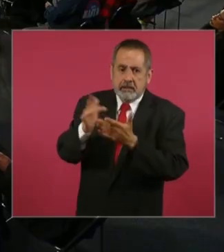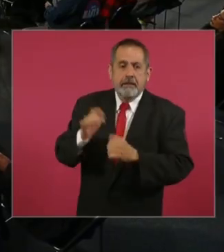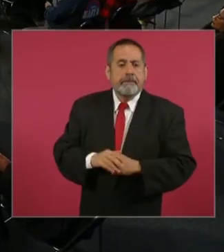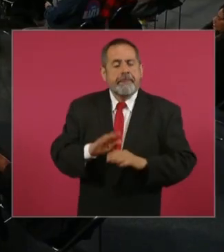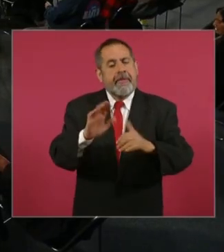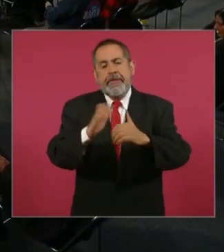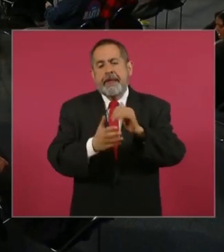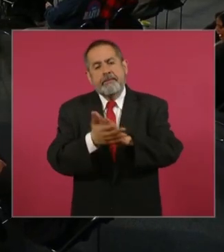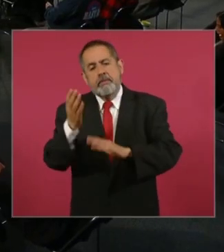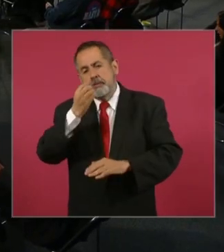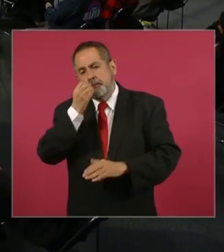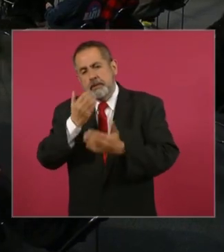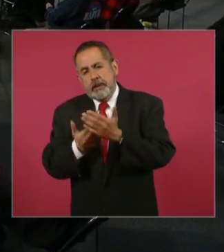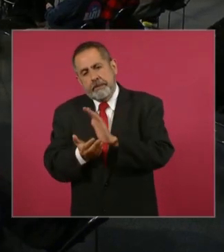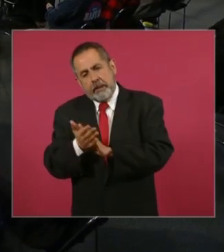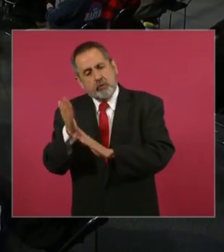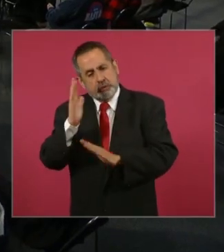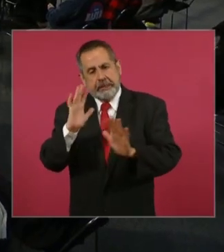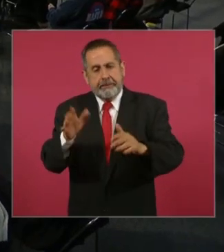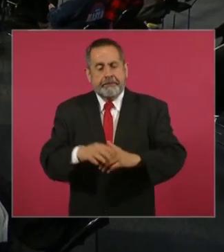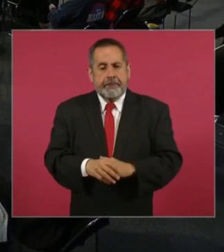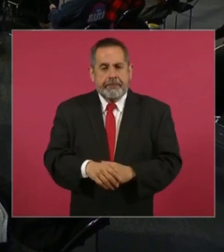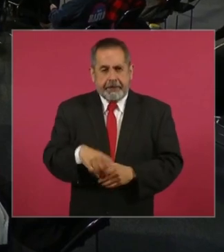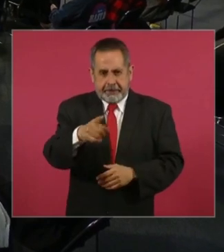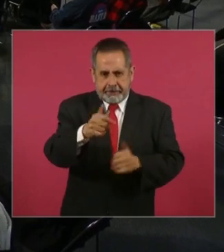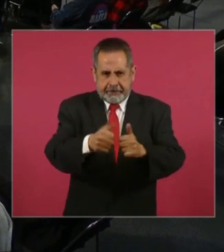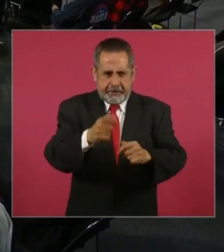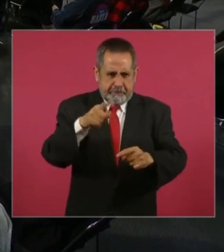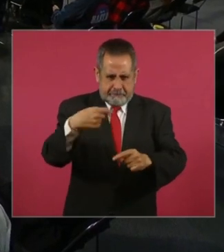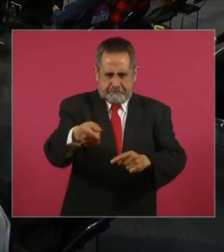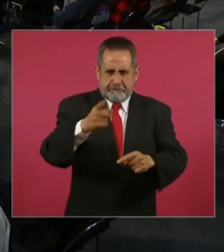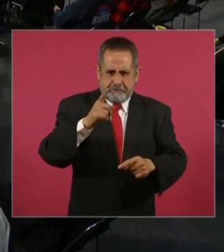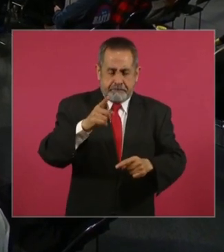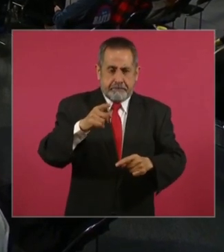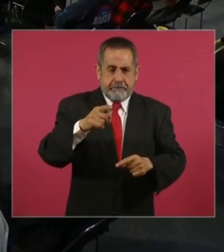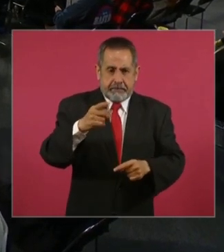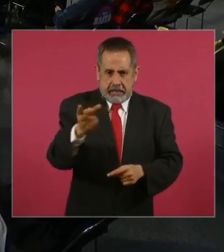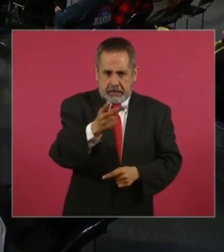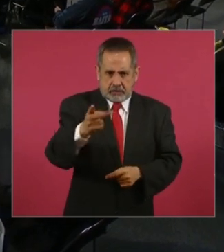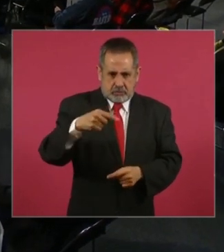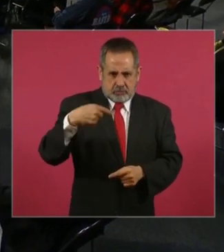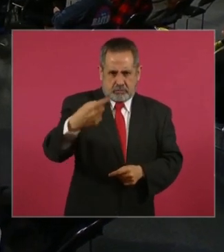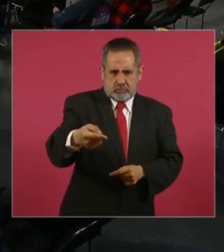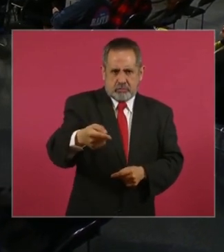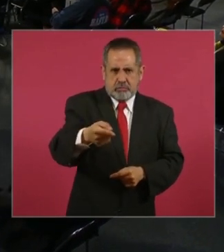Vámonos a desayunar. Te quedas tú, se quedan las dos.